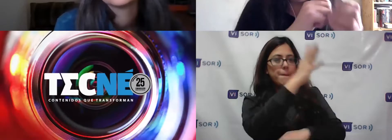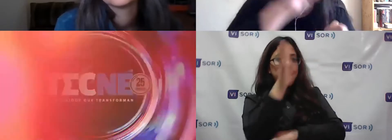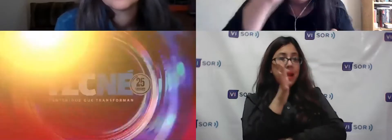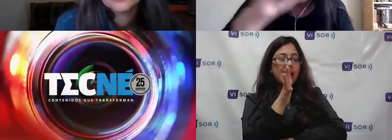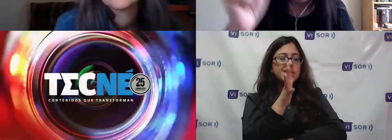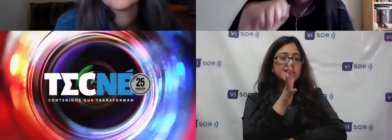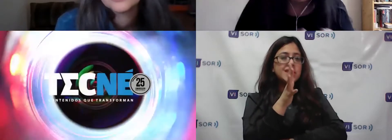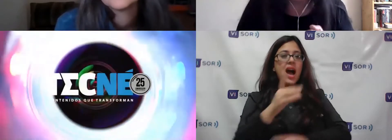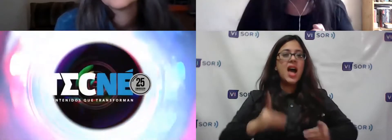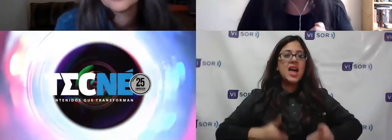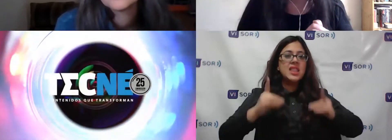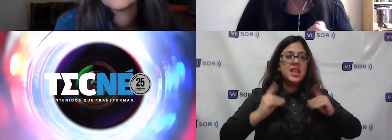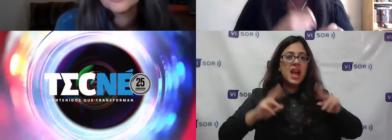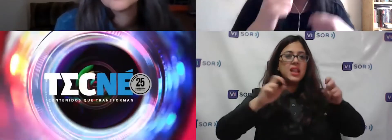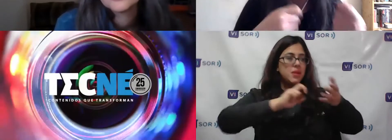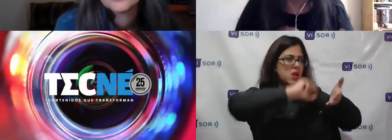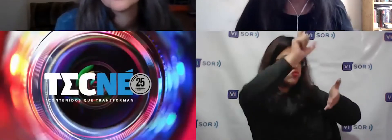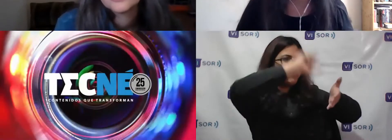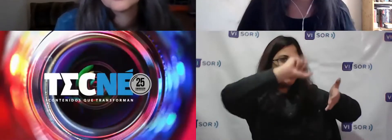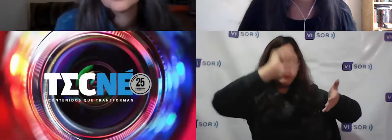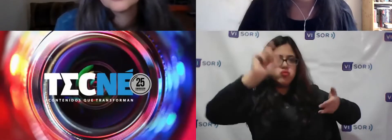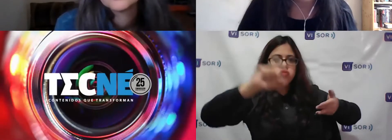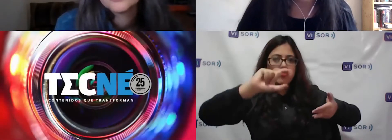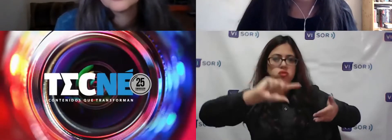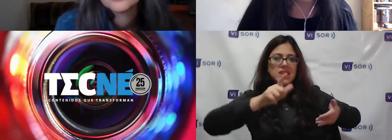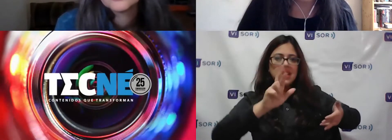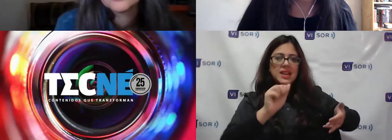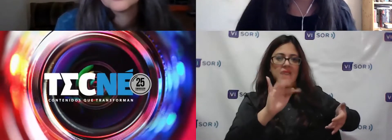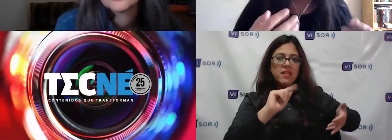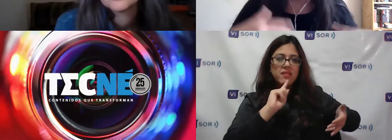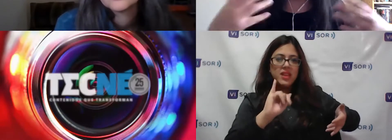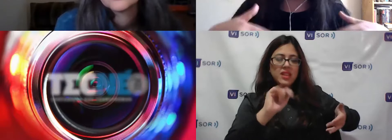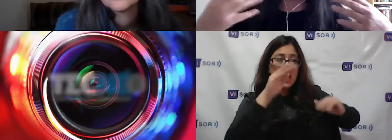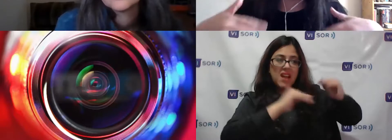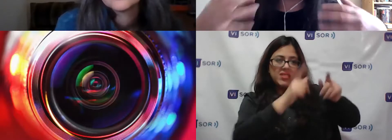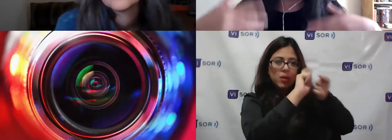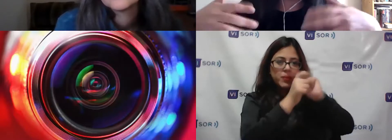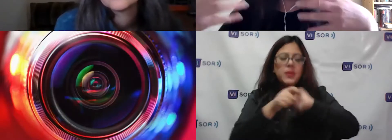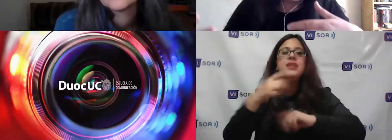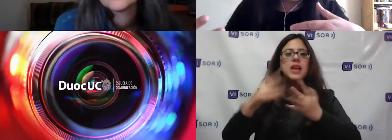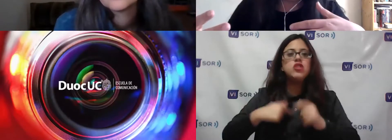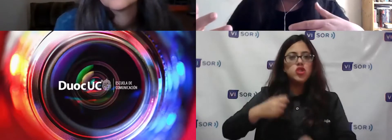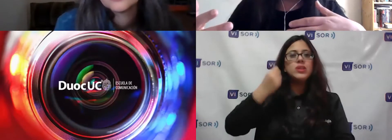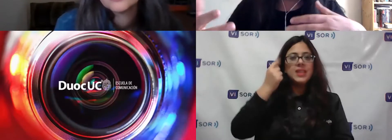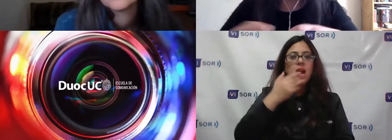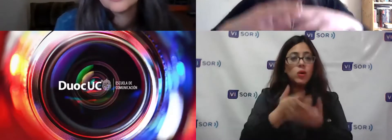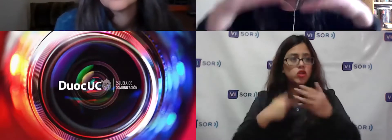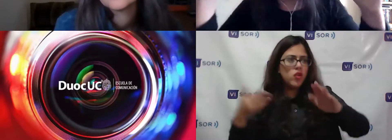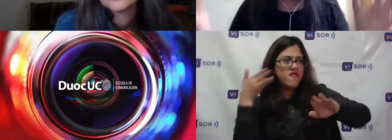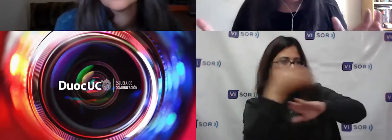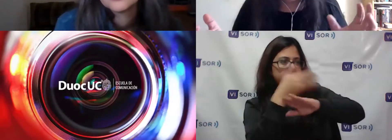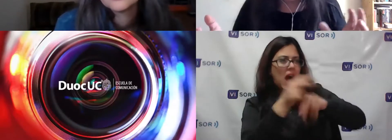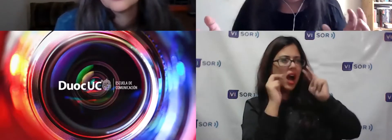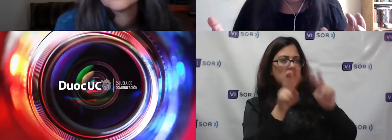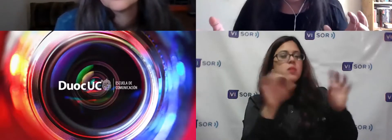desde estos grafitis que van quedando que van cambiando entonces de alguna manera ya sé que cuando hagas cada vez que vaya no sé con qué